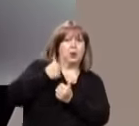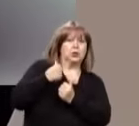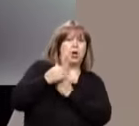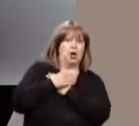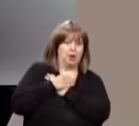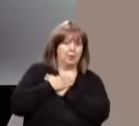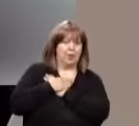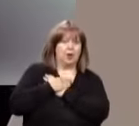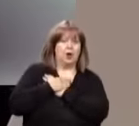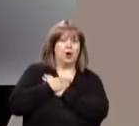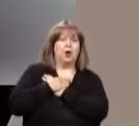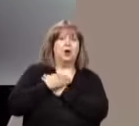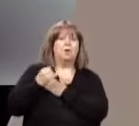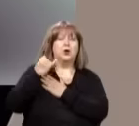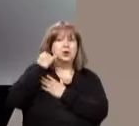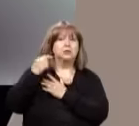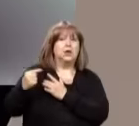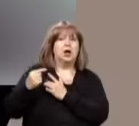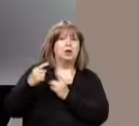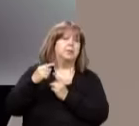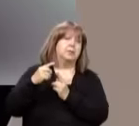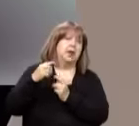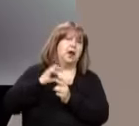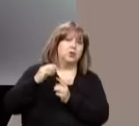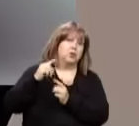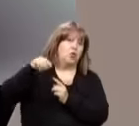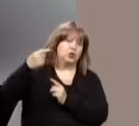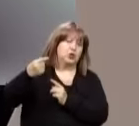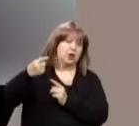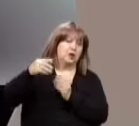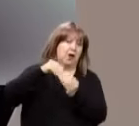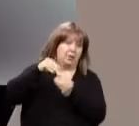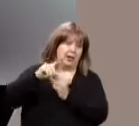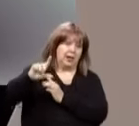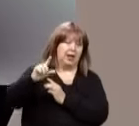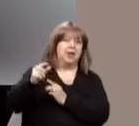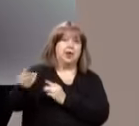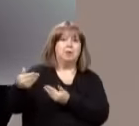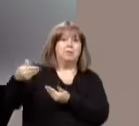ya había pasado un tiempo lejos mío y él me decía